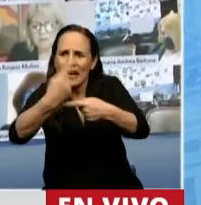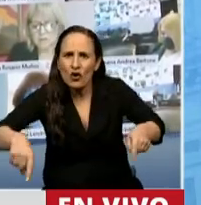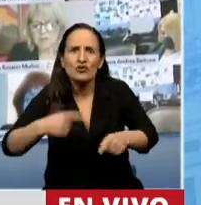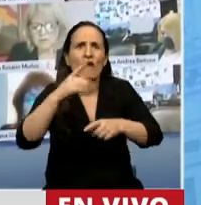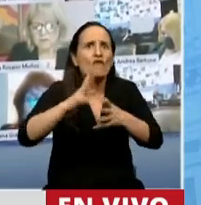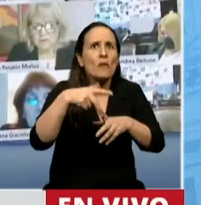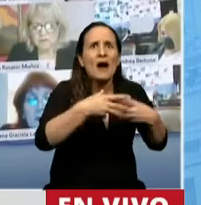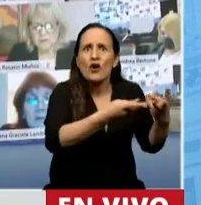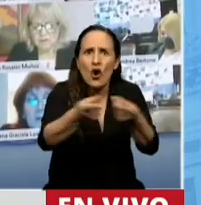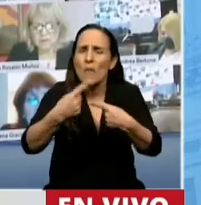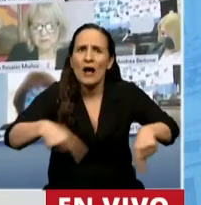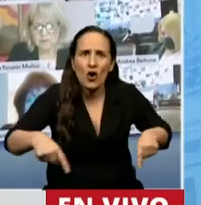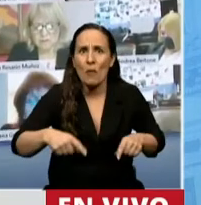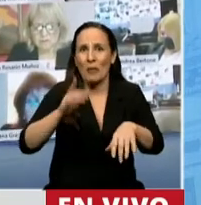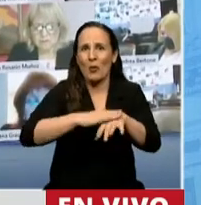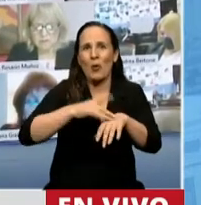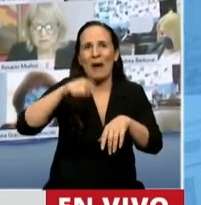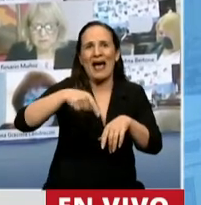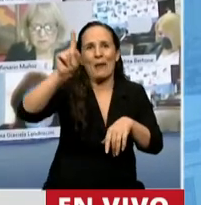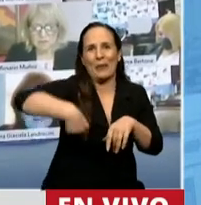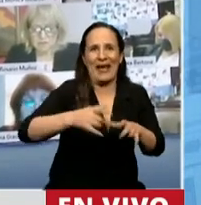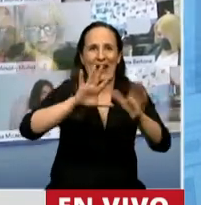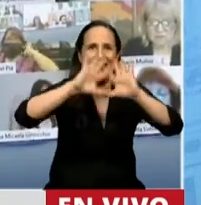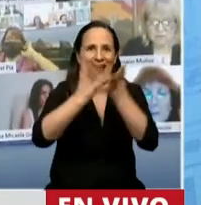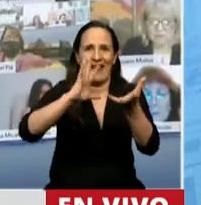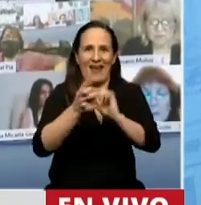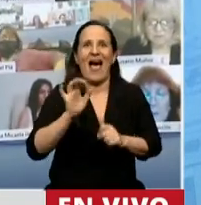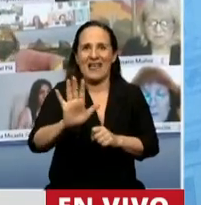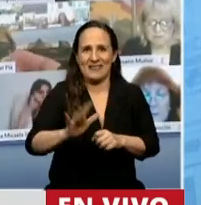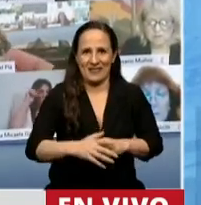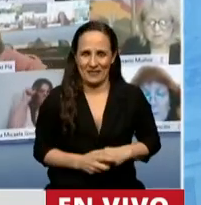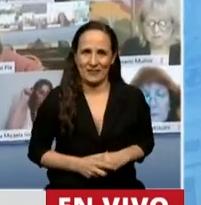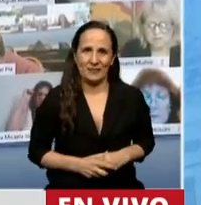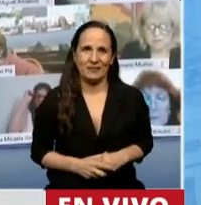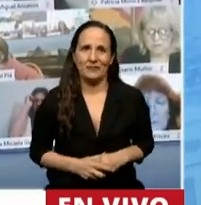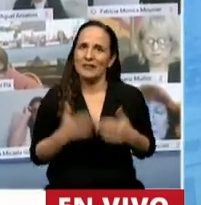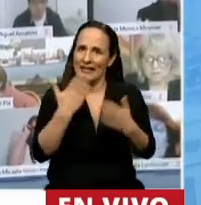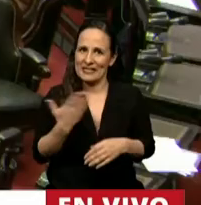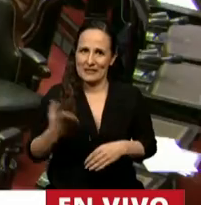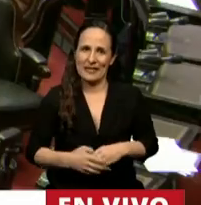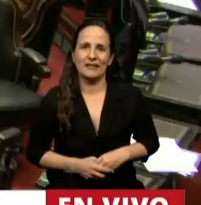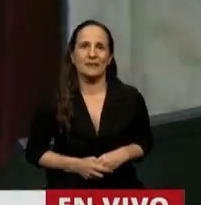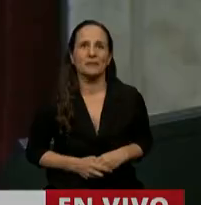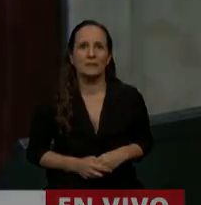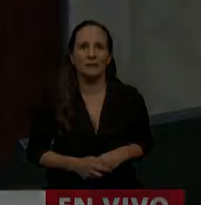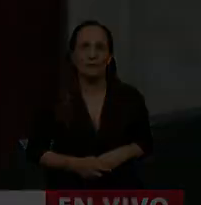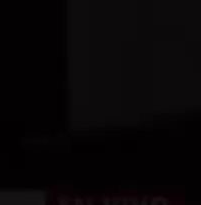que nos ha llevado a esta situación. Gracias, presidente. Gracias, diputada.